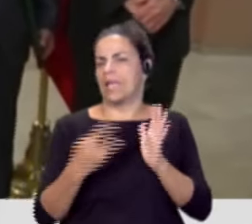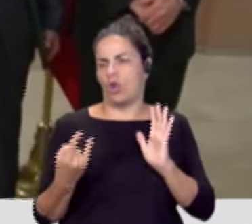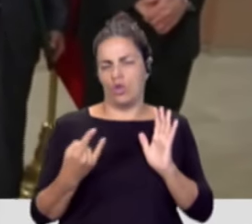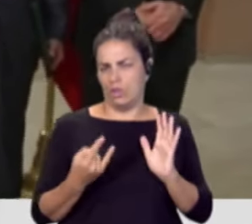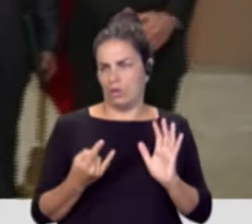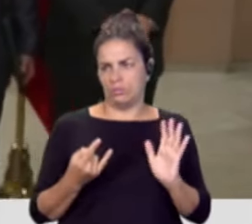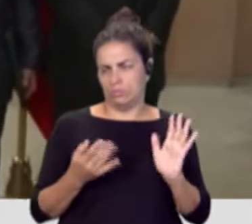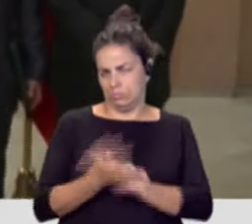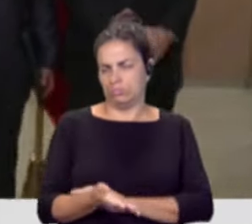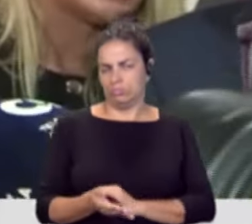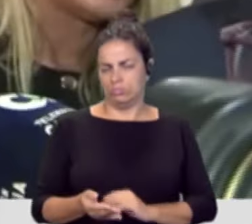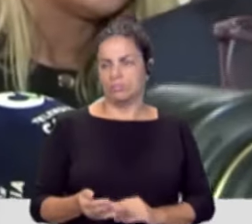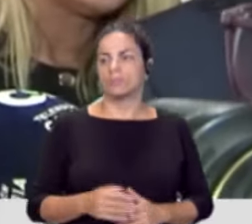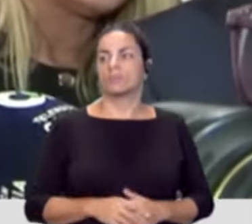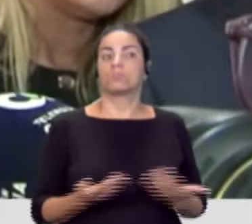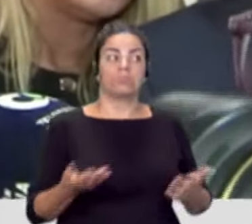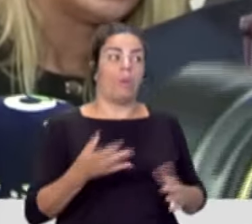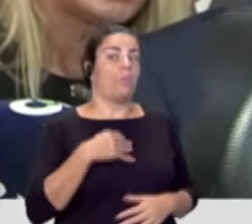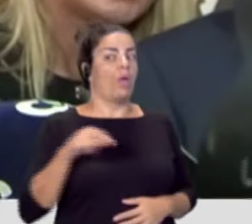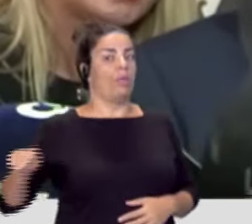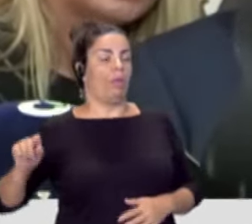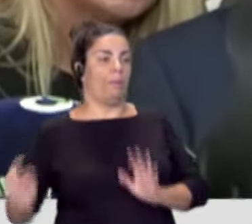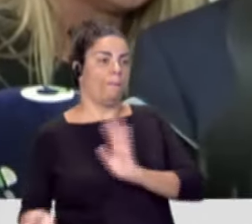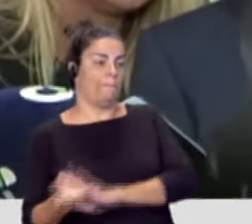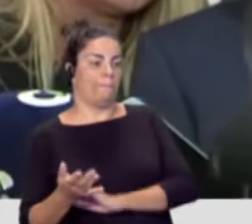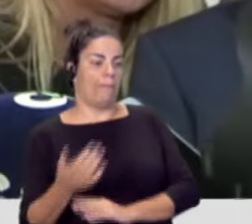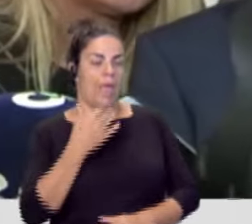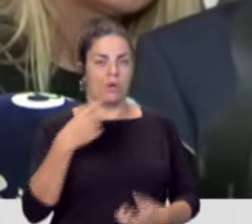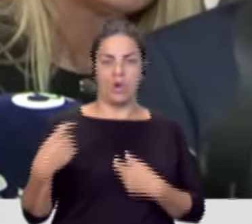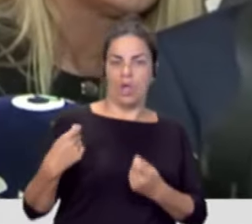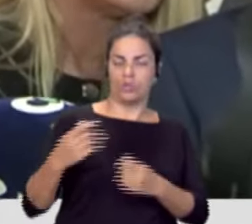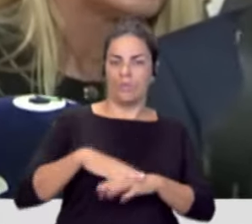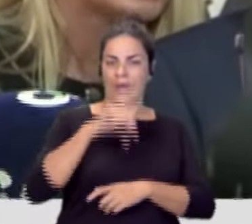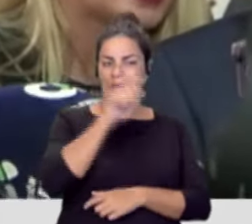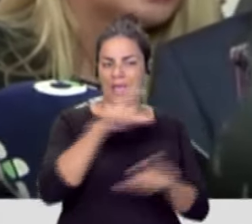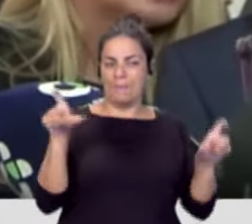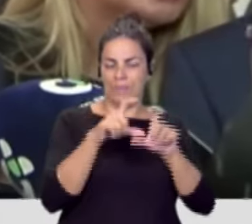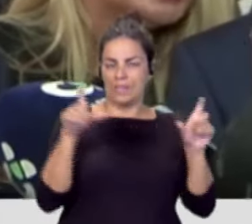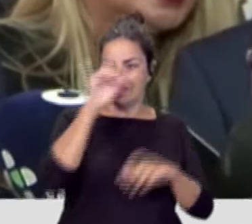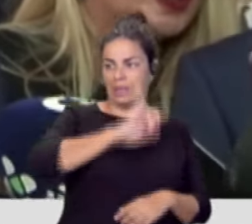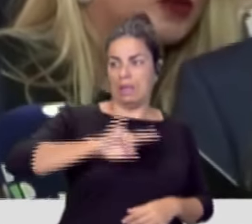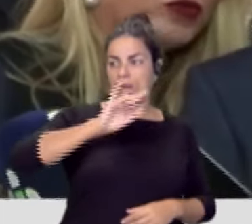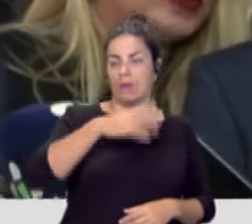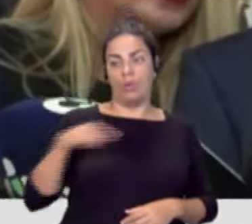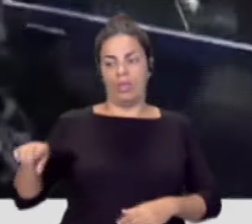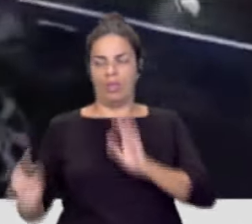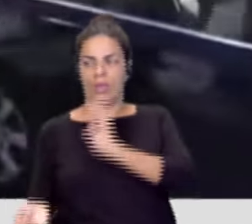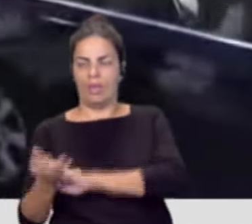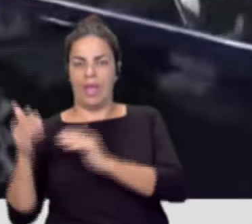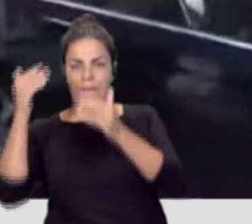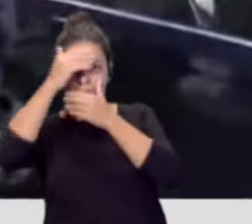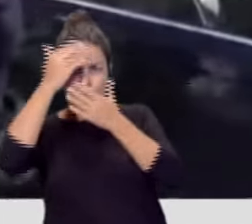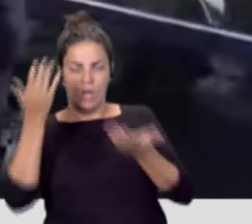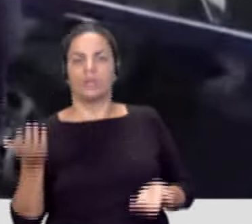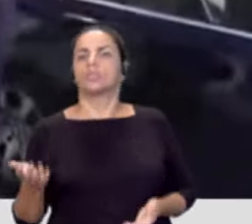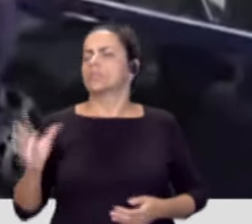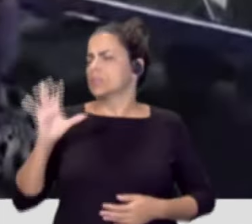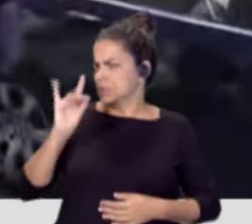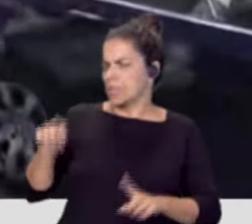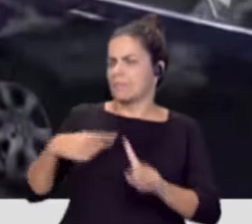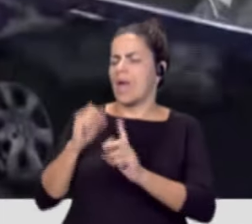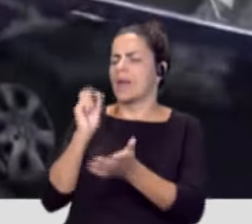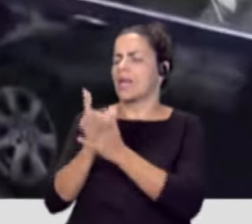posibles, intercambio. Bueno, pues nichos de mercado que puede generarse para las empresas de aquí de las islas en Marruecos. Sí, sí, sí, y retos comunes, como lo que